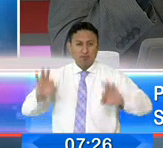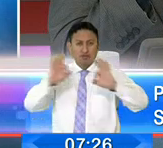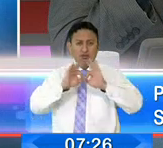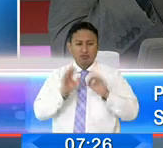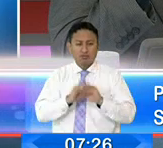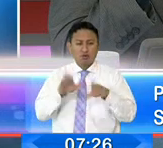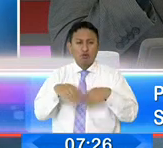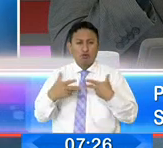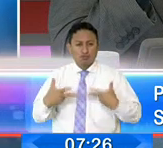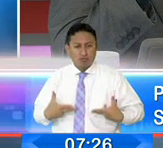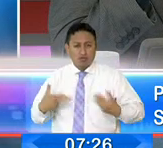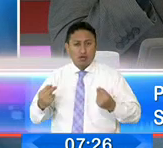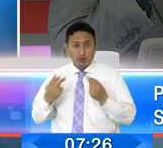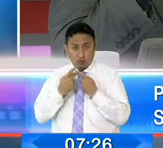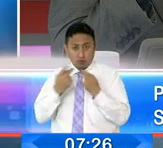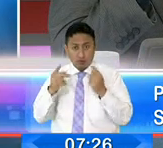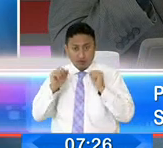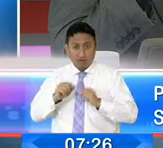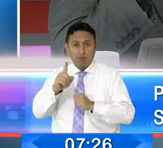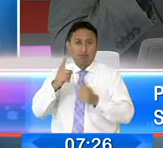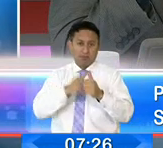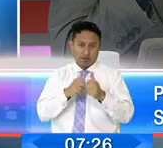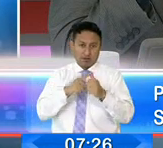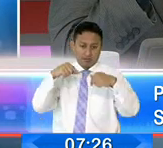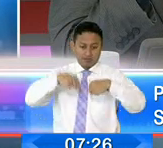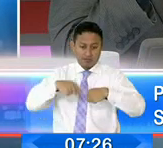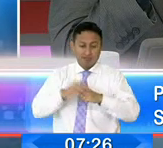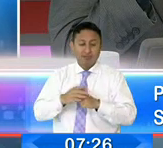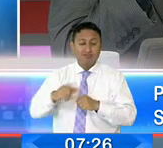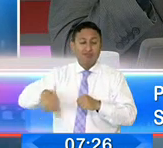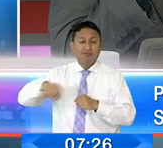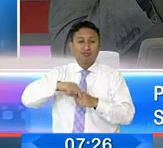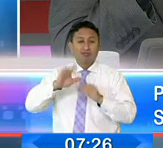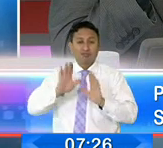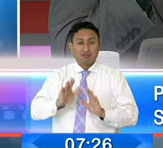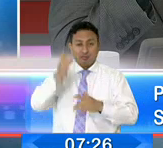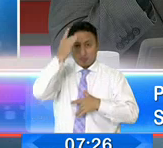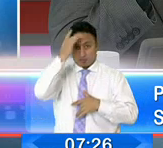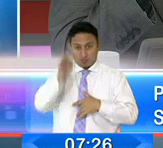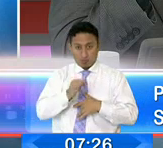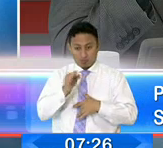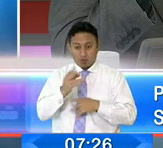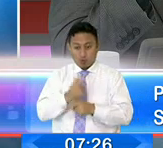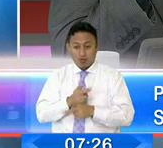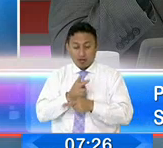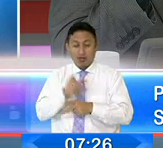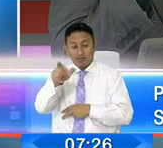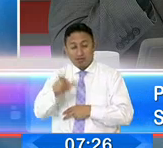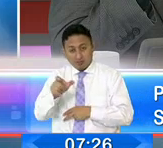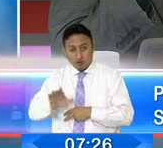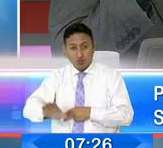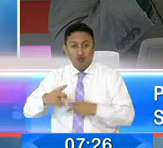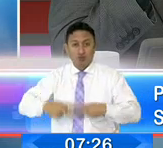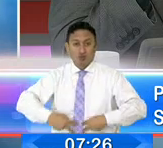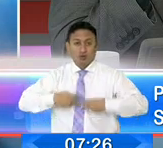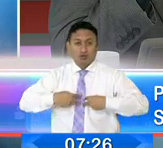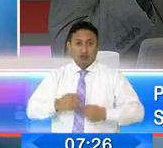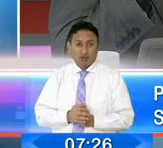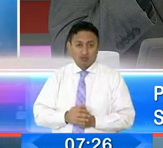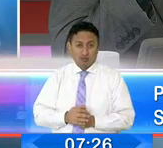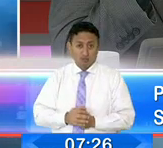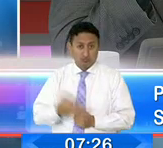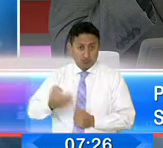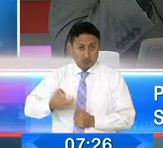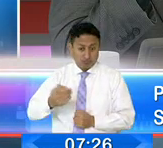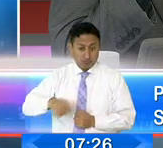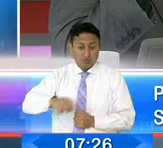el gasto público se lo haga en primer lugar en este sentido, en medio de una pandemia, protegiendo la vida de los ecuatorianos, garantizando